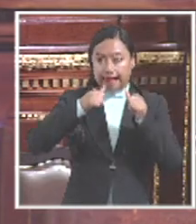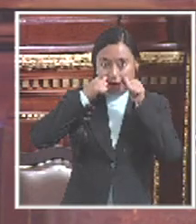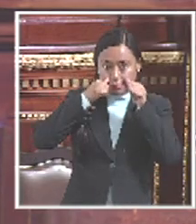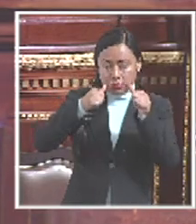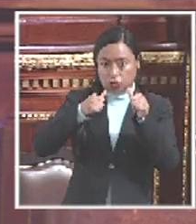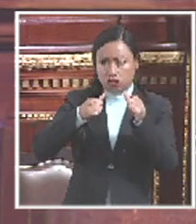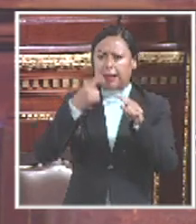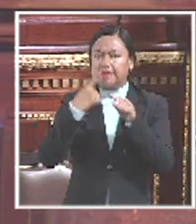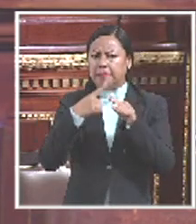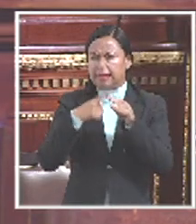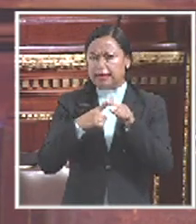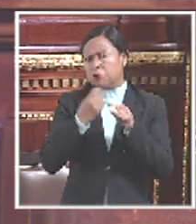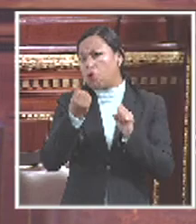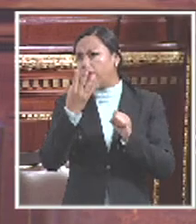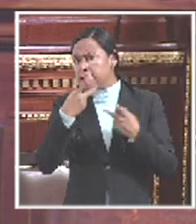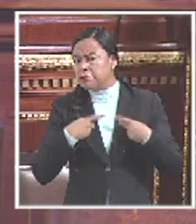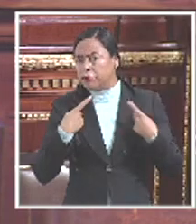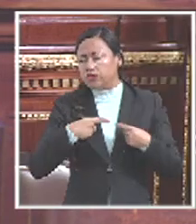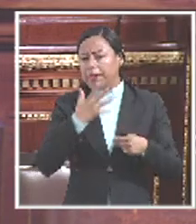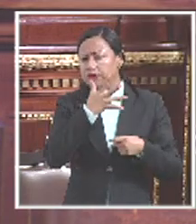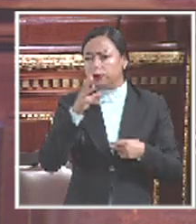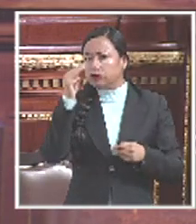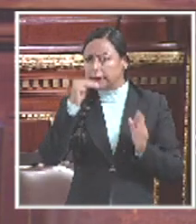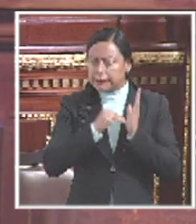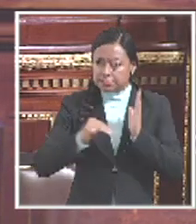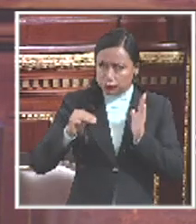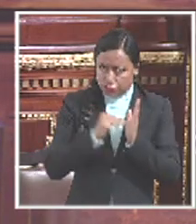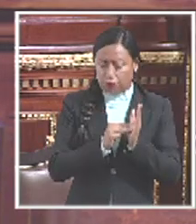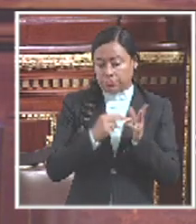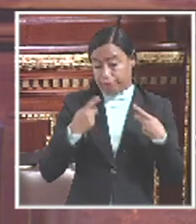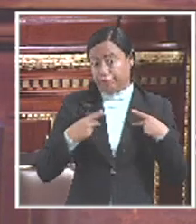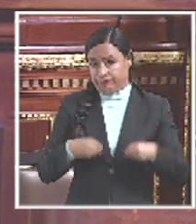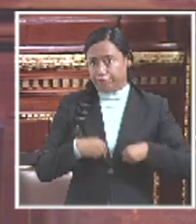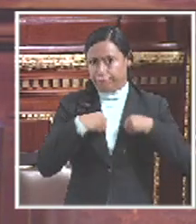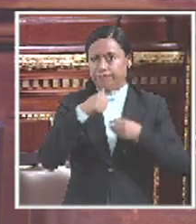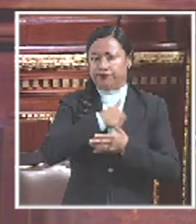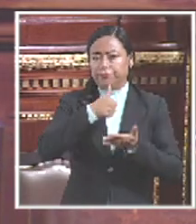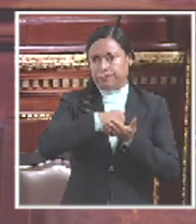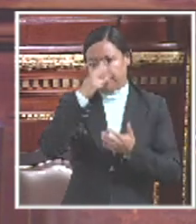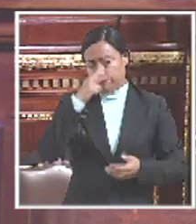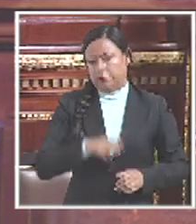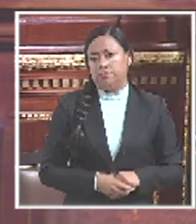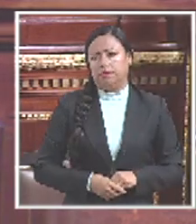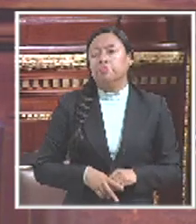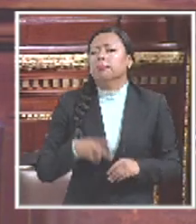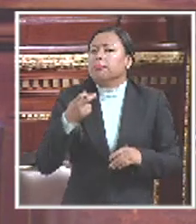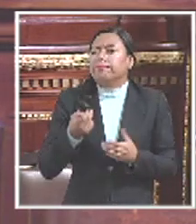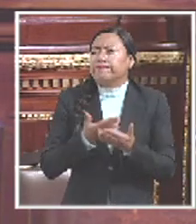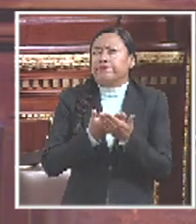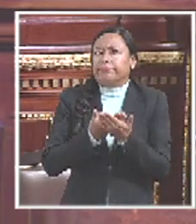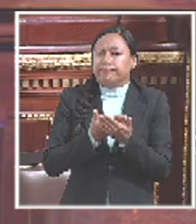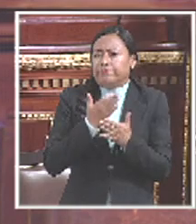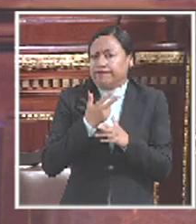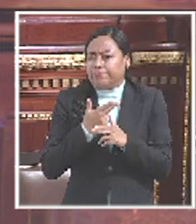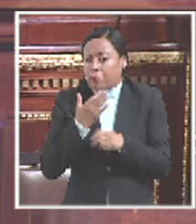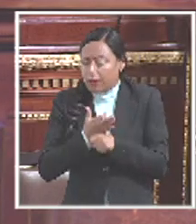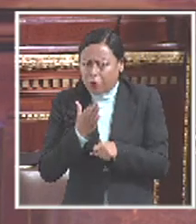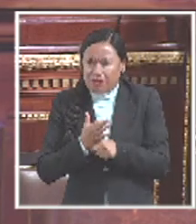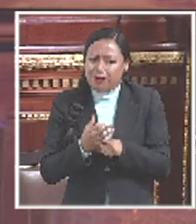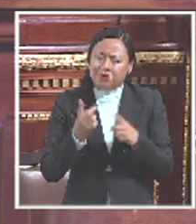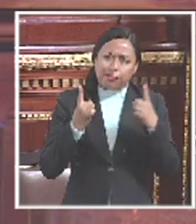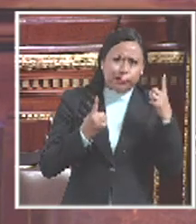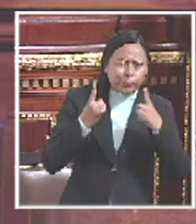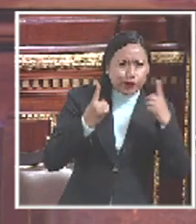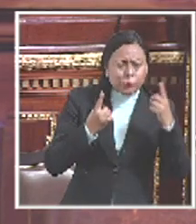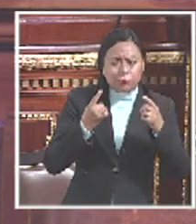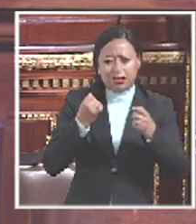de 3 millones de habitantes de la Ciudad de México. Así no es extraño que hasta hoy existan dudas y resistencias por